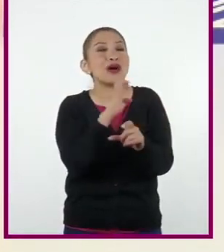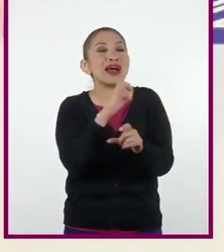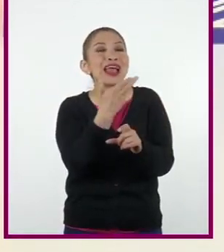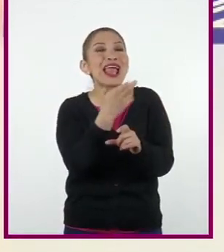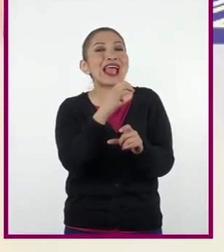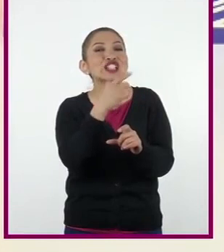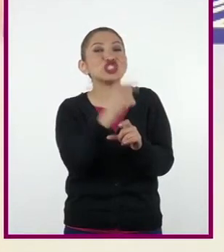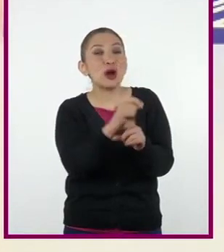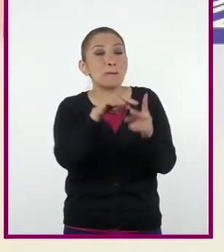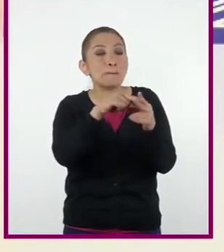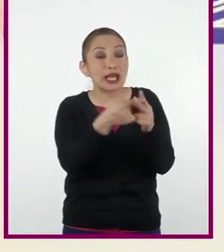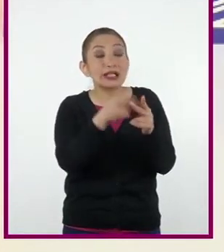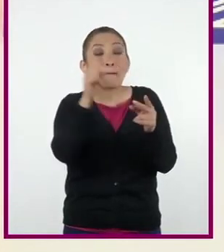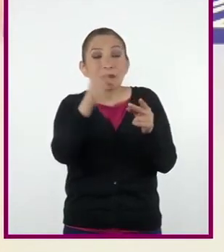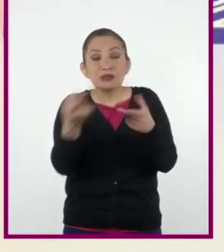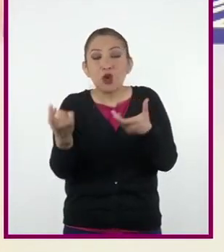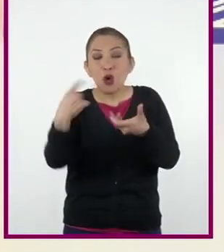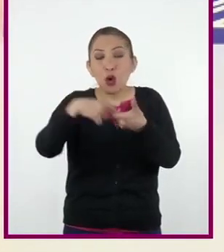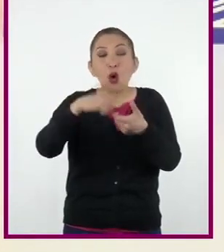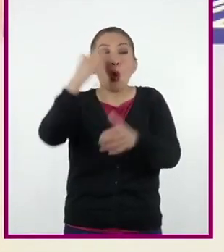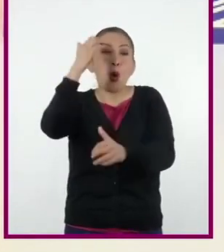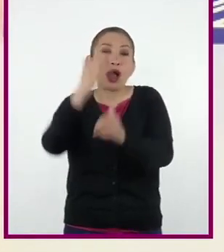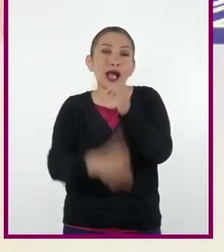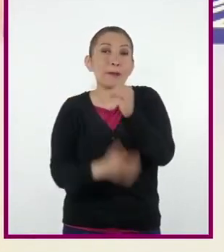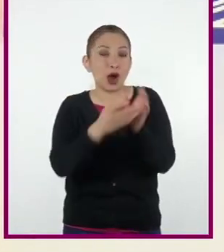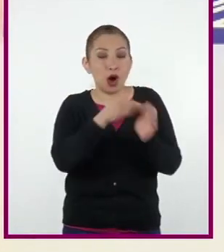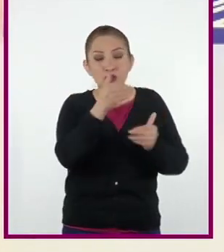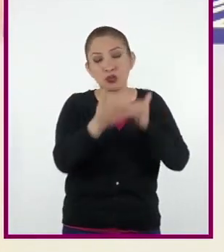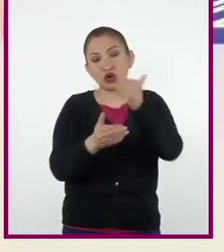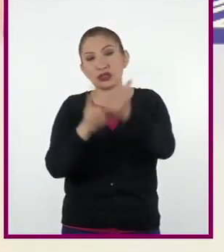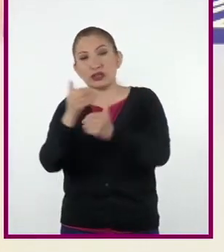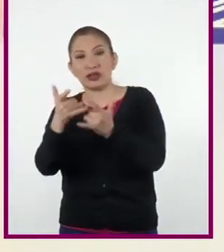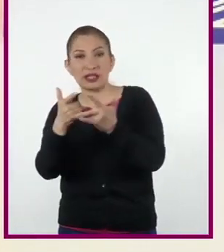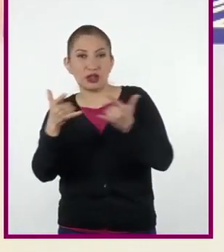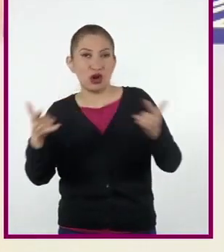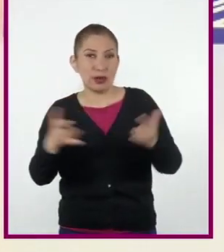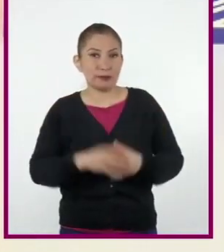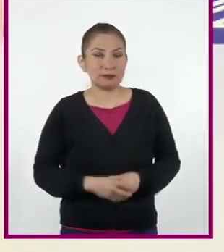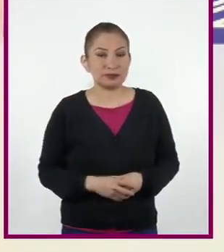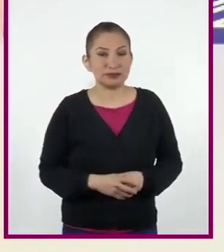inicio, forma parte o concluye con un proceso histórico.